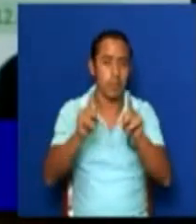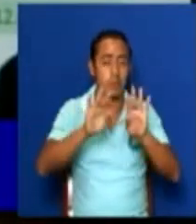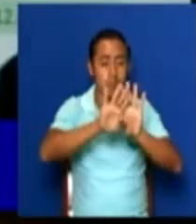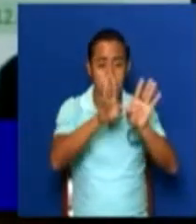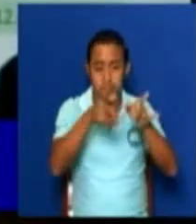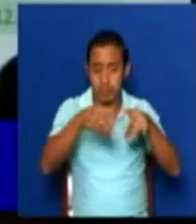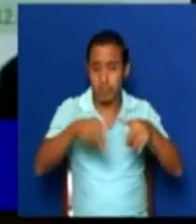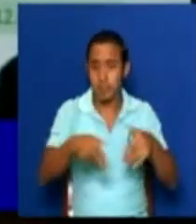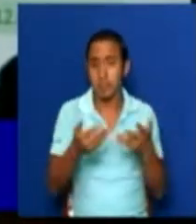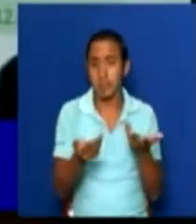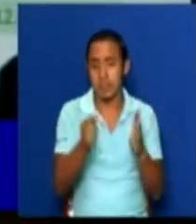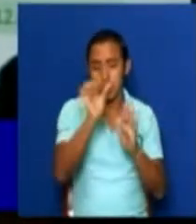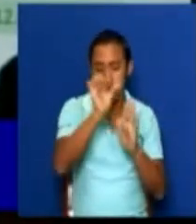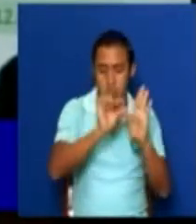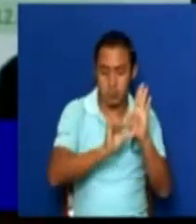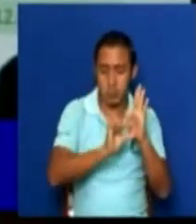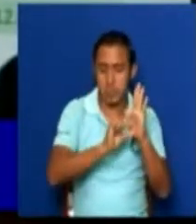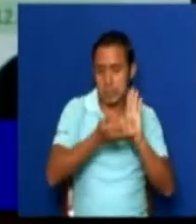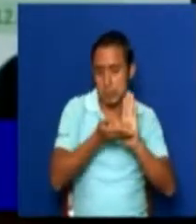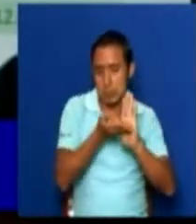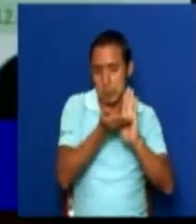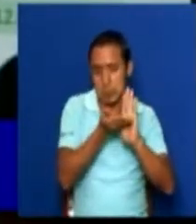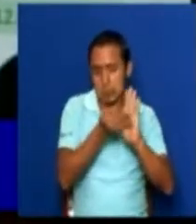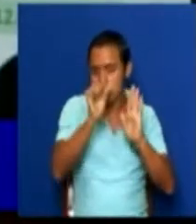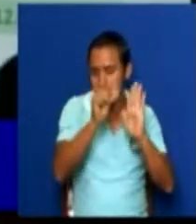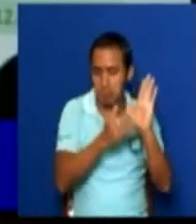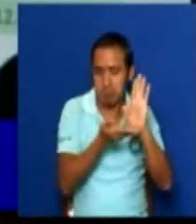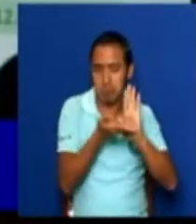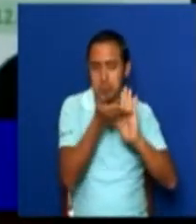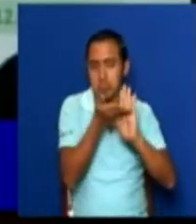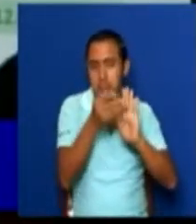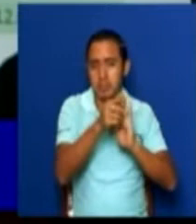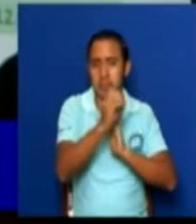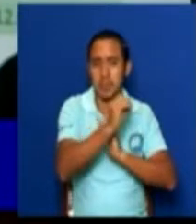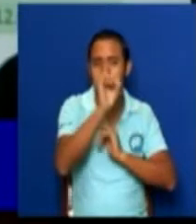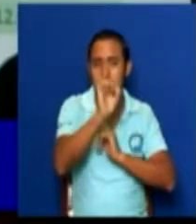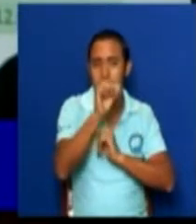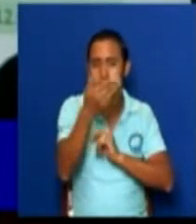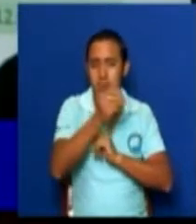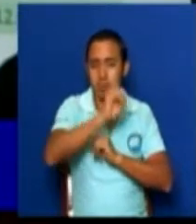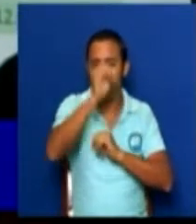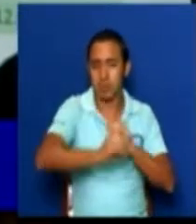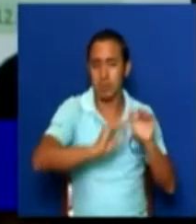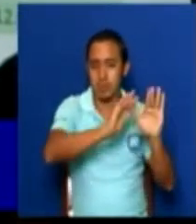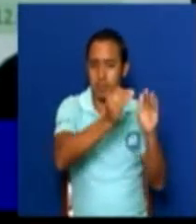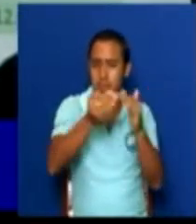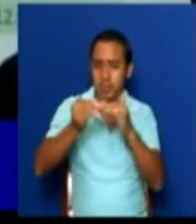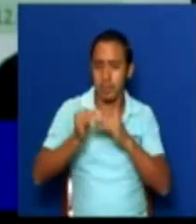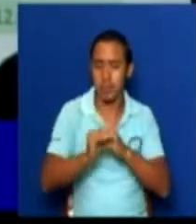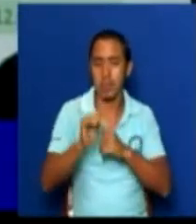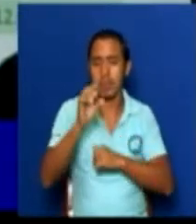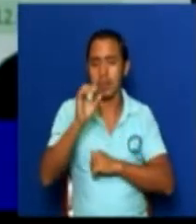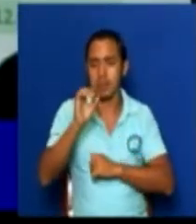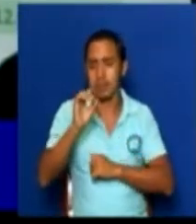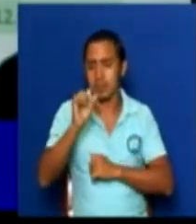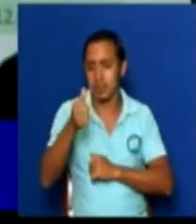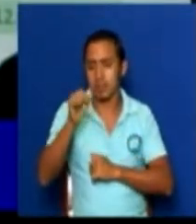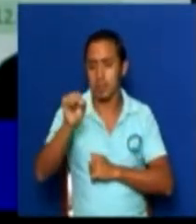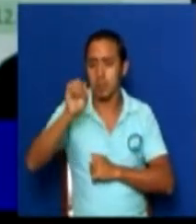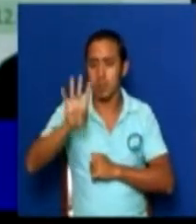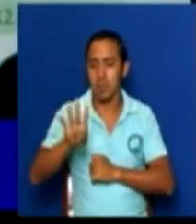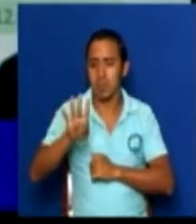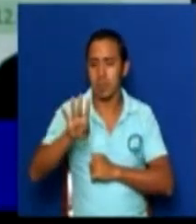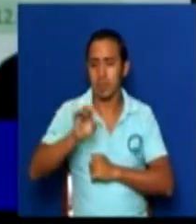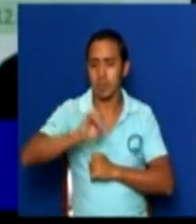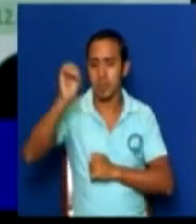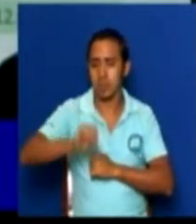de las mujeres ha sido mínima realmente, ¿verdad? Ese incremento, un 0.9% en lo urbano y un 6.4%